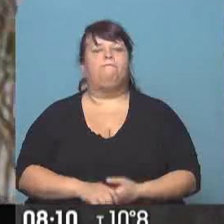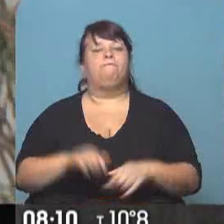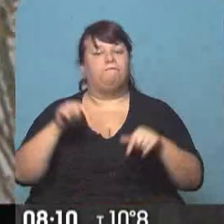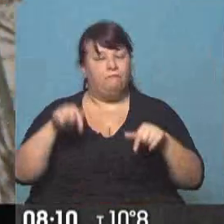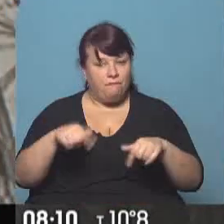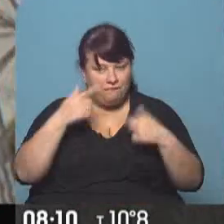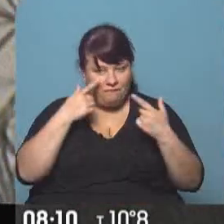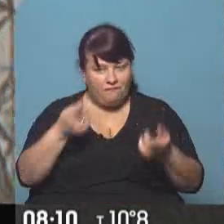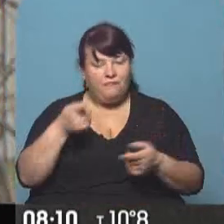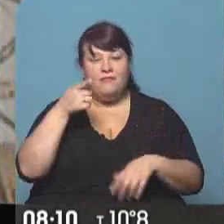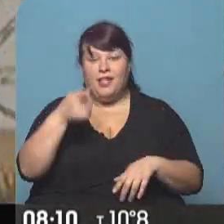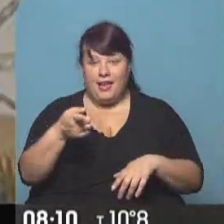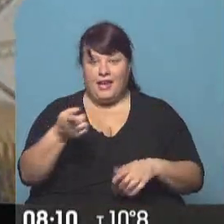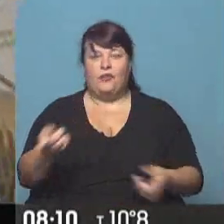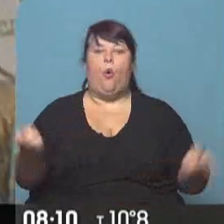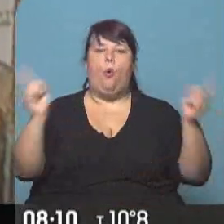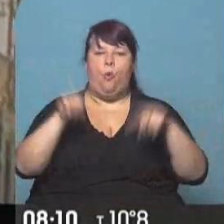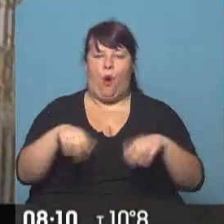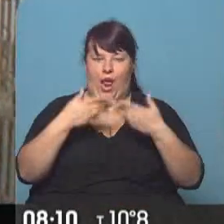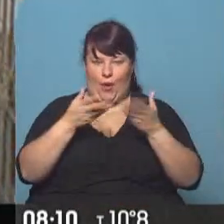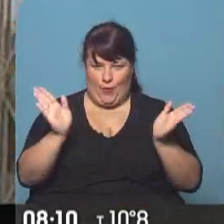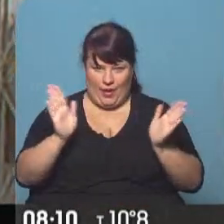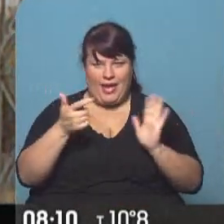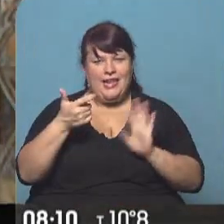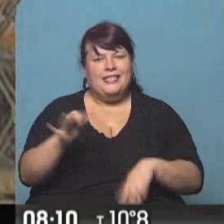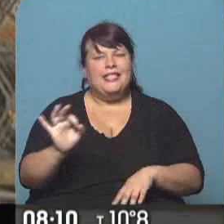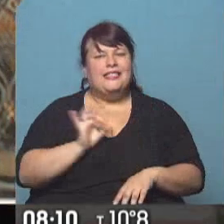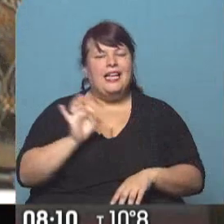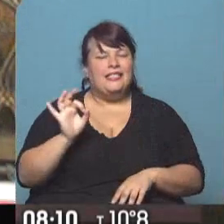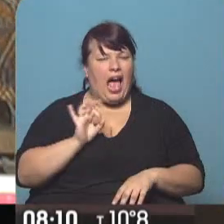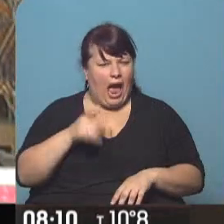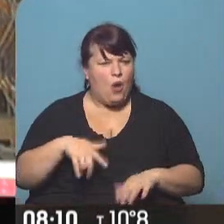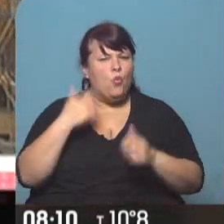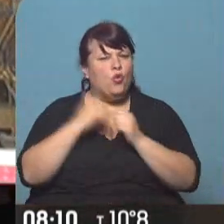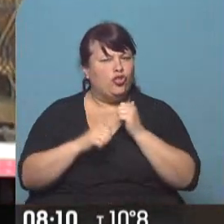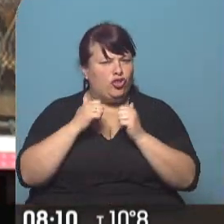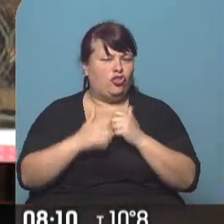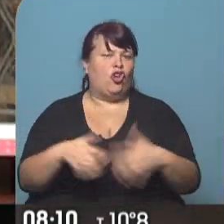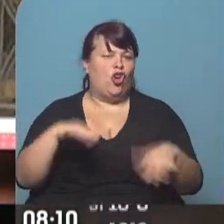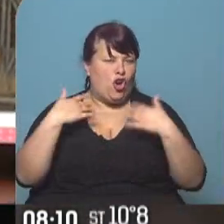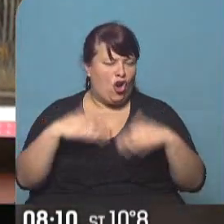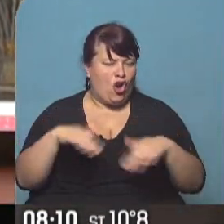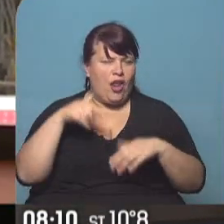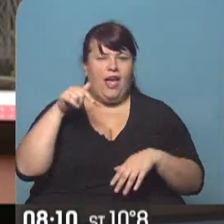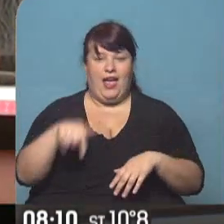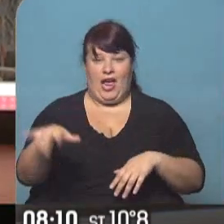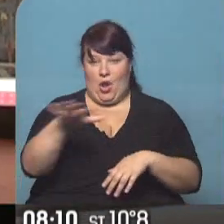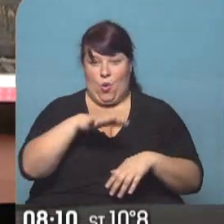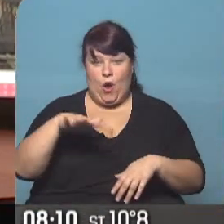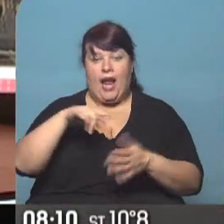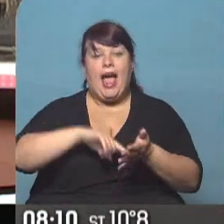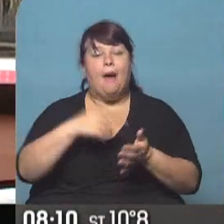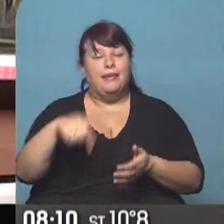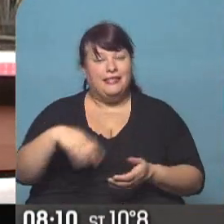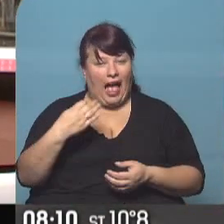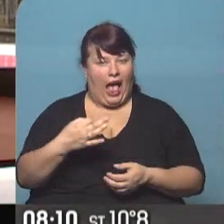Vamos a ver esto, que se ha reinaugurado. 60 años pasaron. ¿Cuánta historia, por favor, en este lugar de la Ciudad de Buenos